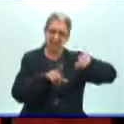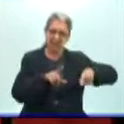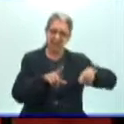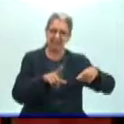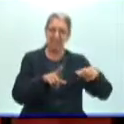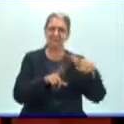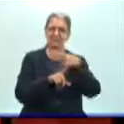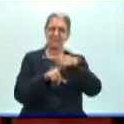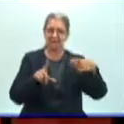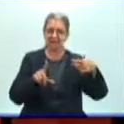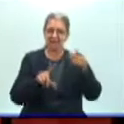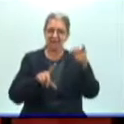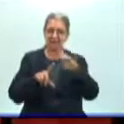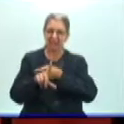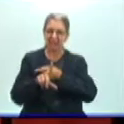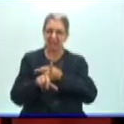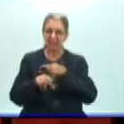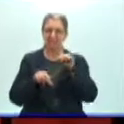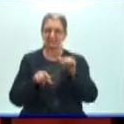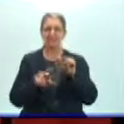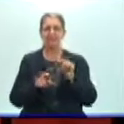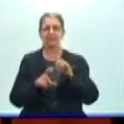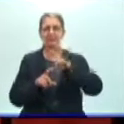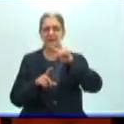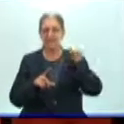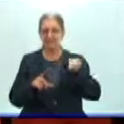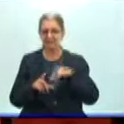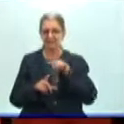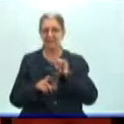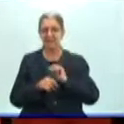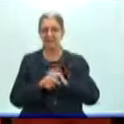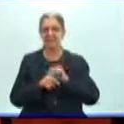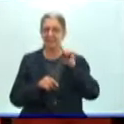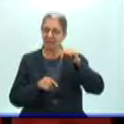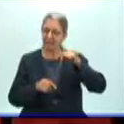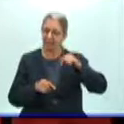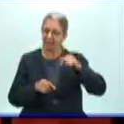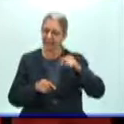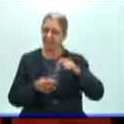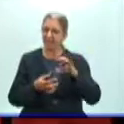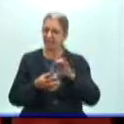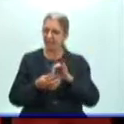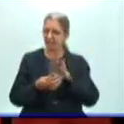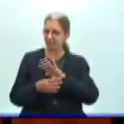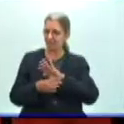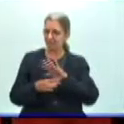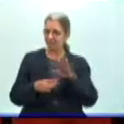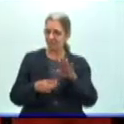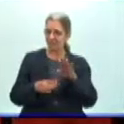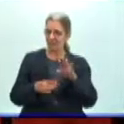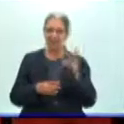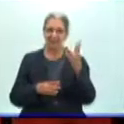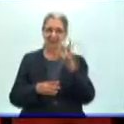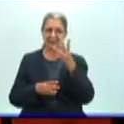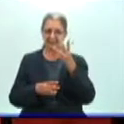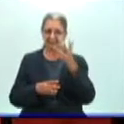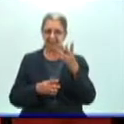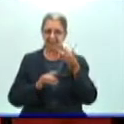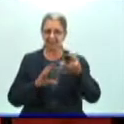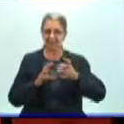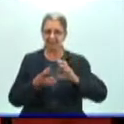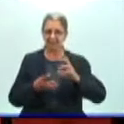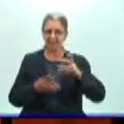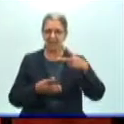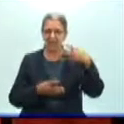a esta circunferencia. Pero en este grado han aprendido ya 3 tipos de ángulos que se